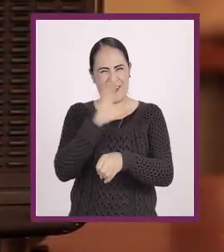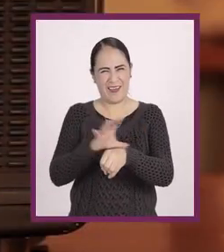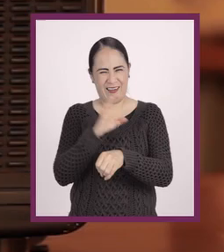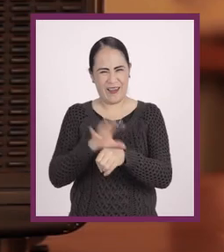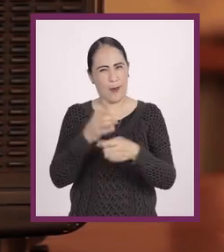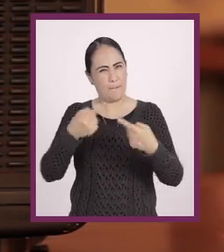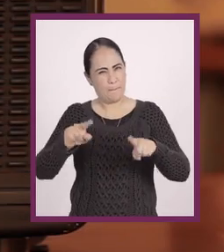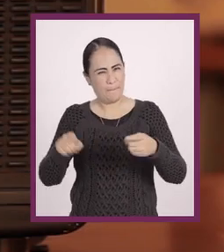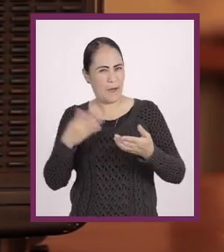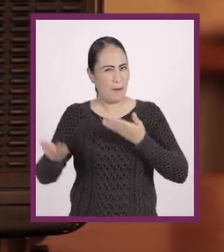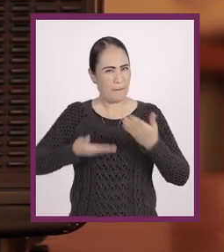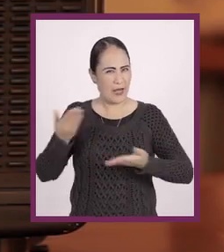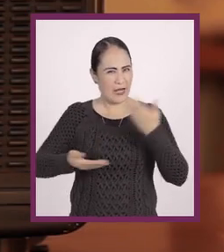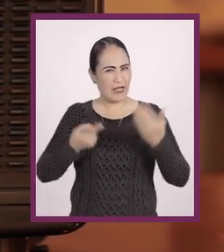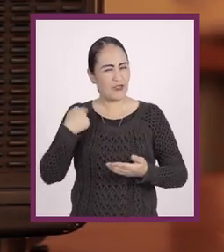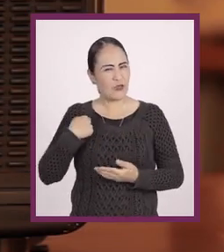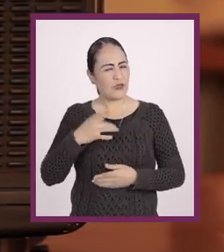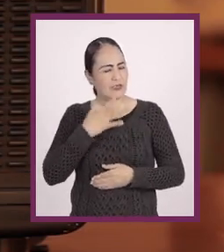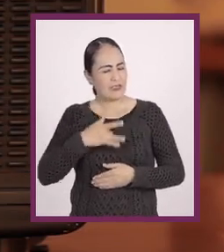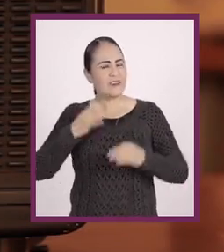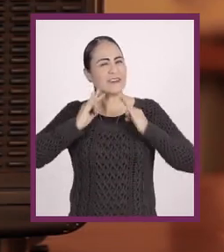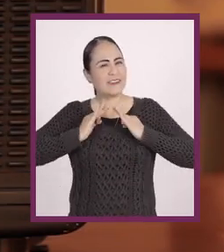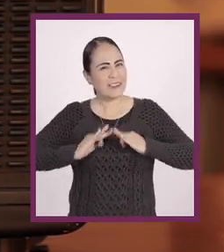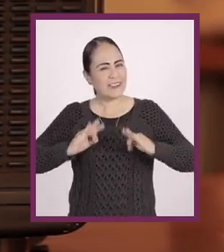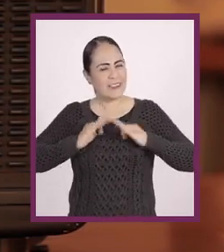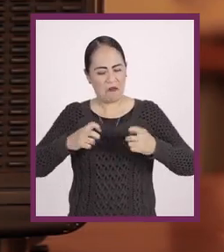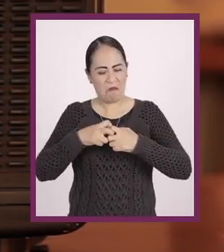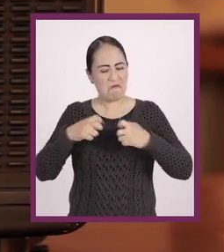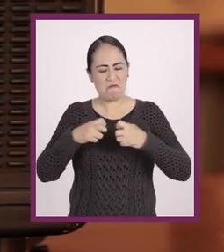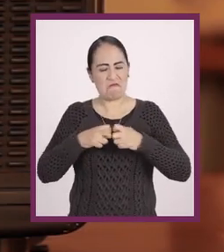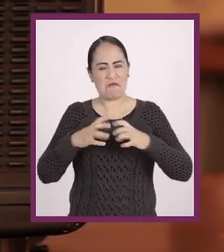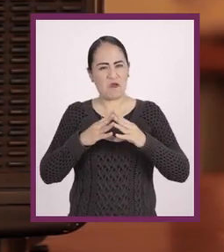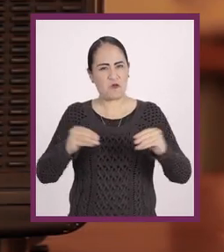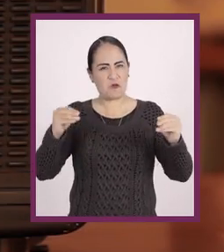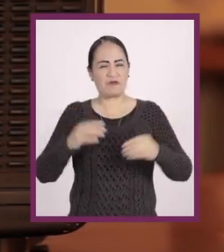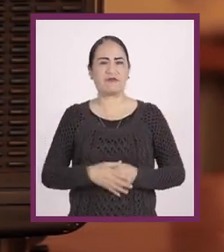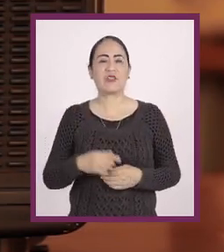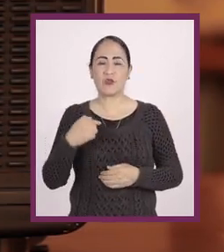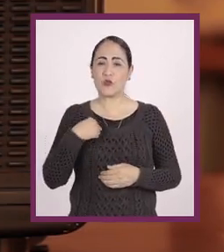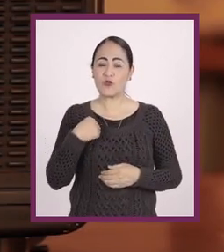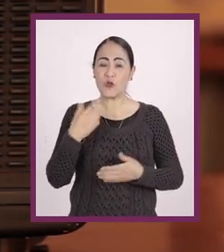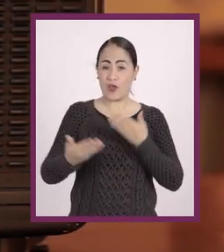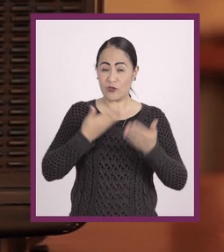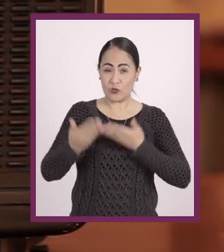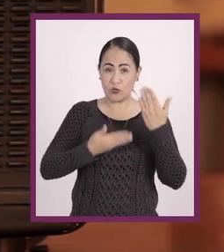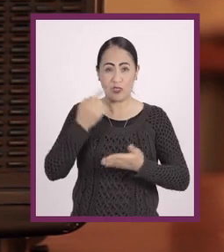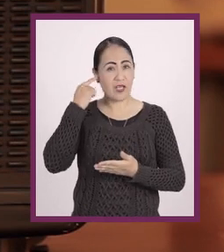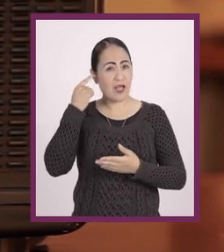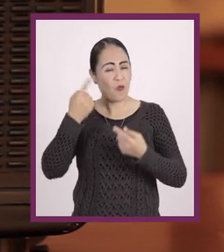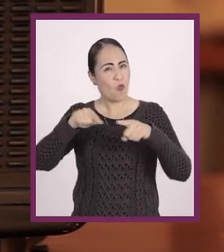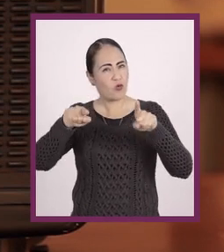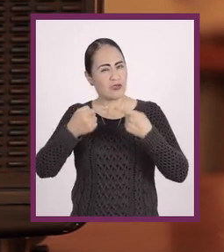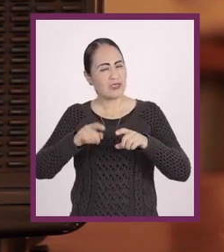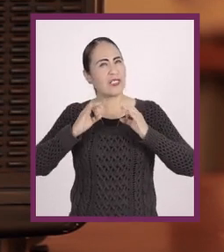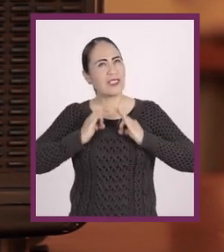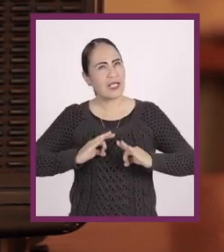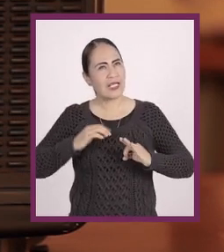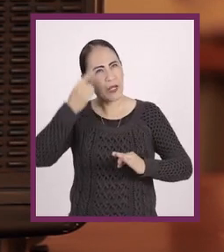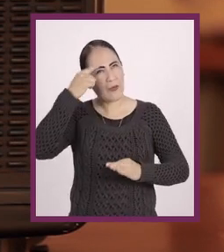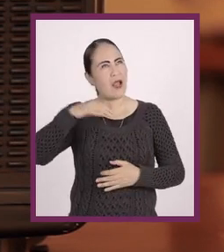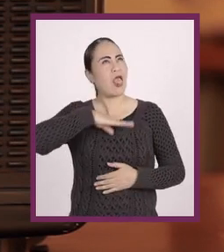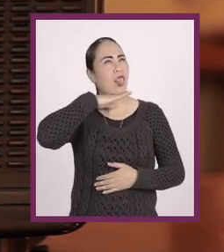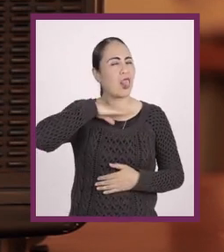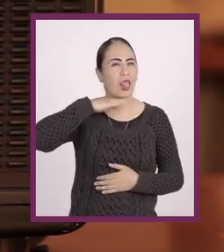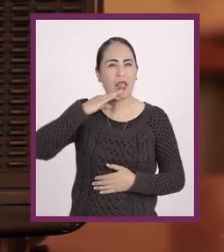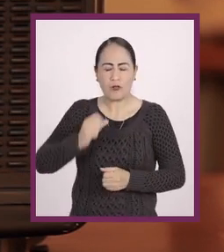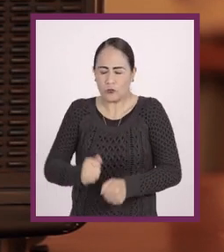música electrónica de baile porque me ayuda a relajarme desestresarme al momento de estudiar es necesario que